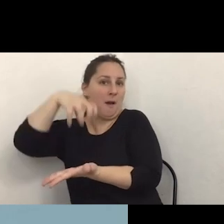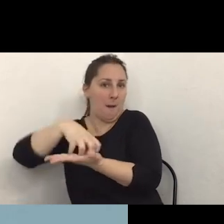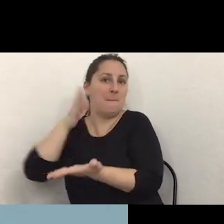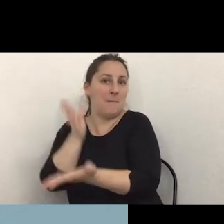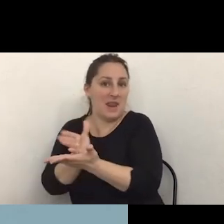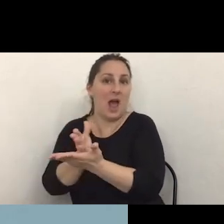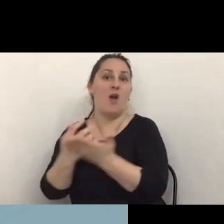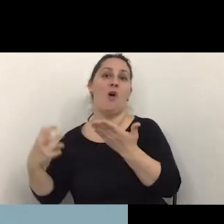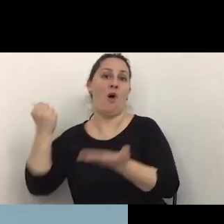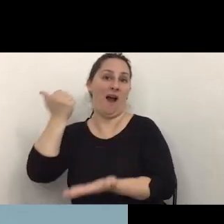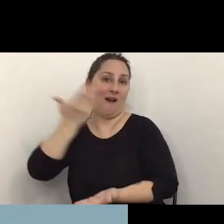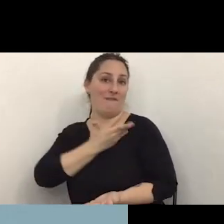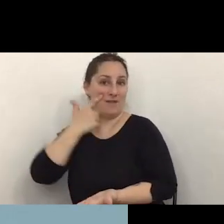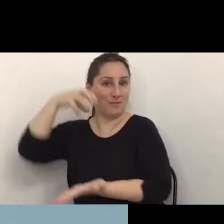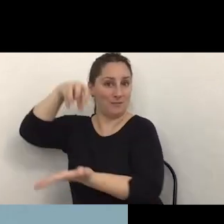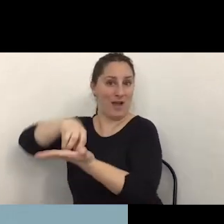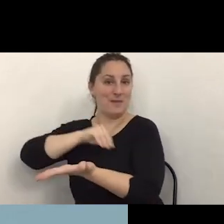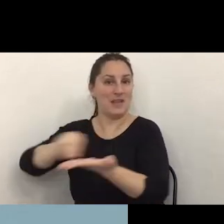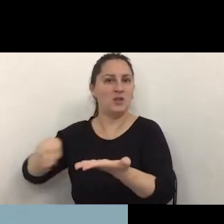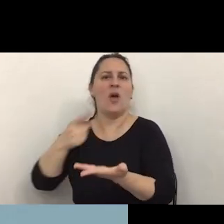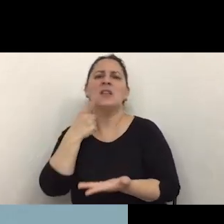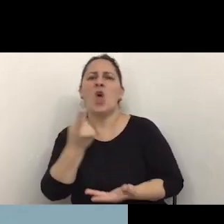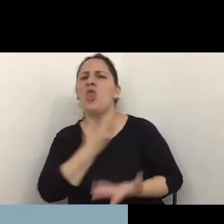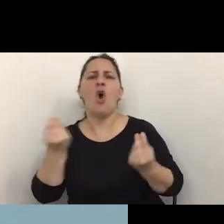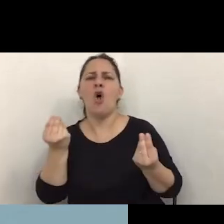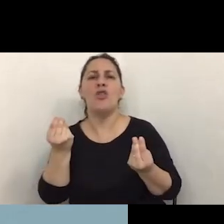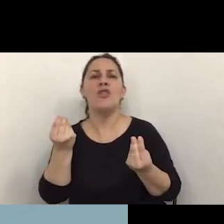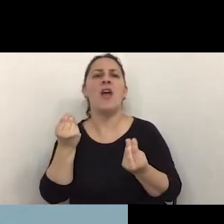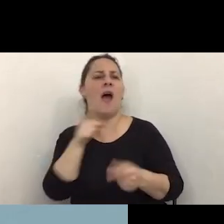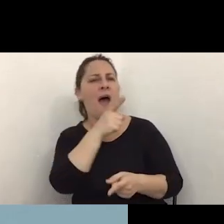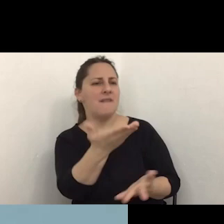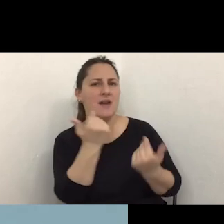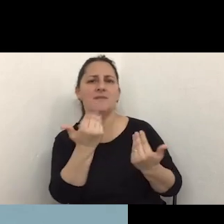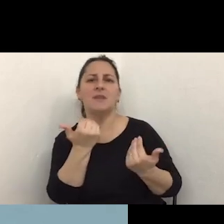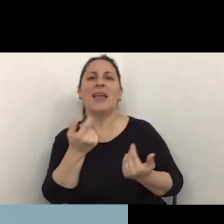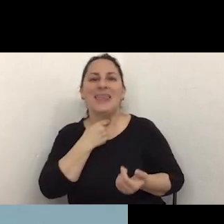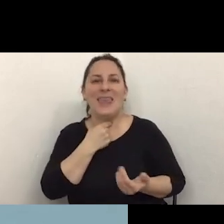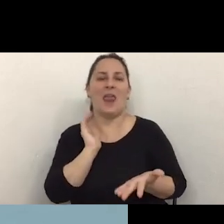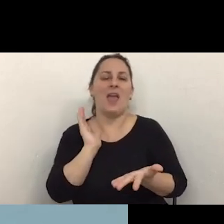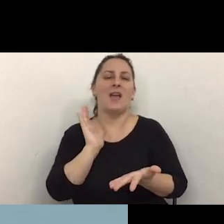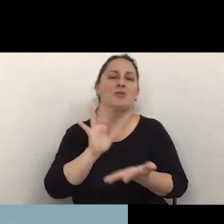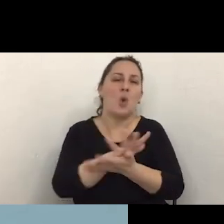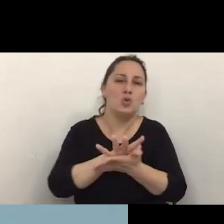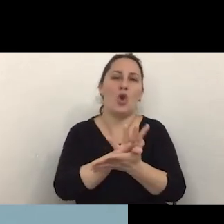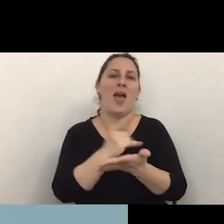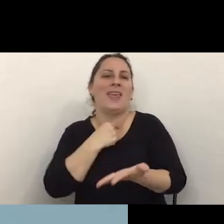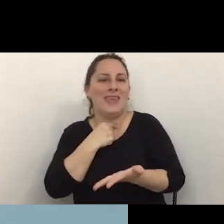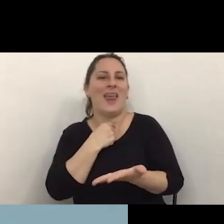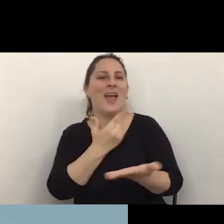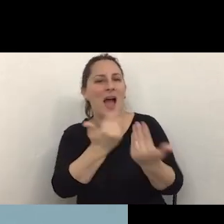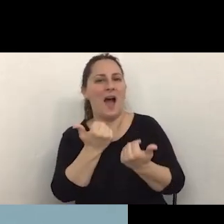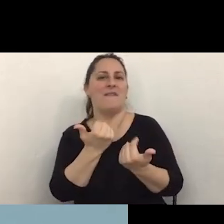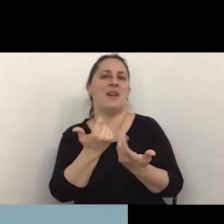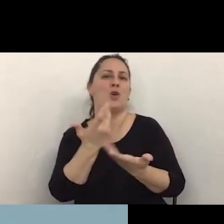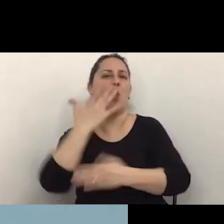sede administrativa acreditar dónde está la voluntad y la intencionalidad y la voluntad de cometer esa